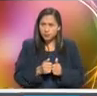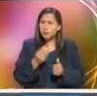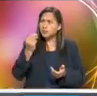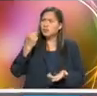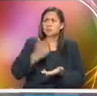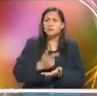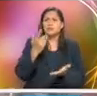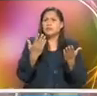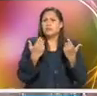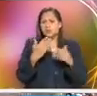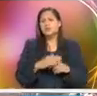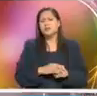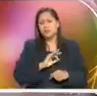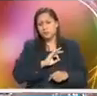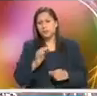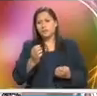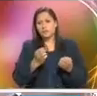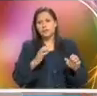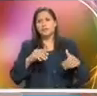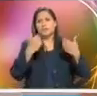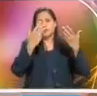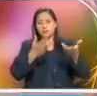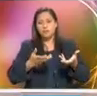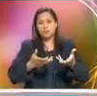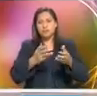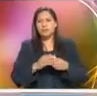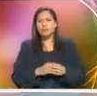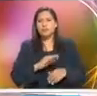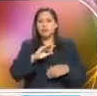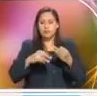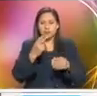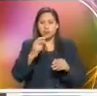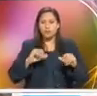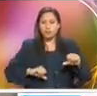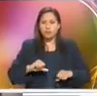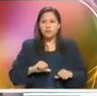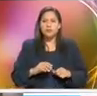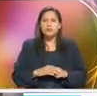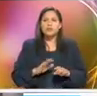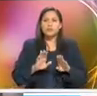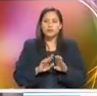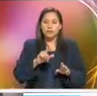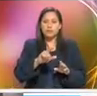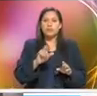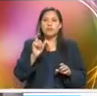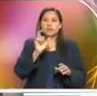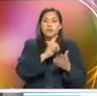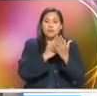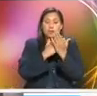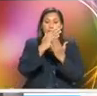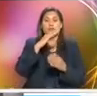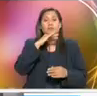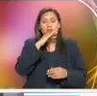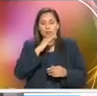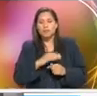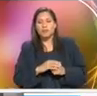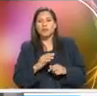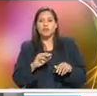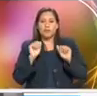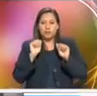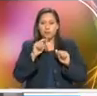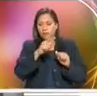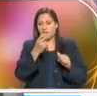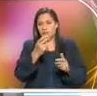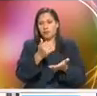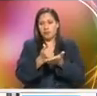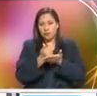grave y sea factible hacer ejercicio al aire libre y todo este tipo de actividades que se ven reducidas cuando crece la contaminación. Es parte de lo que la tecnología